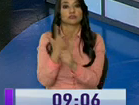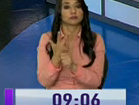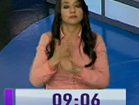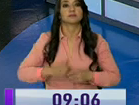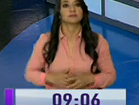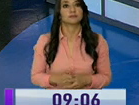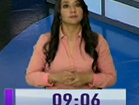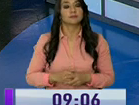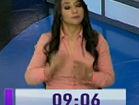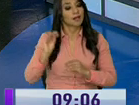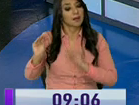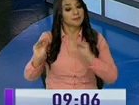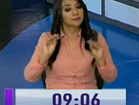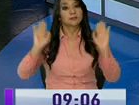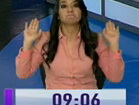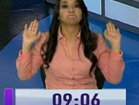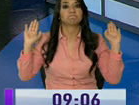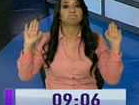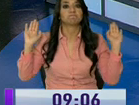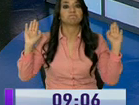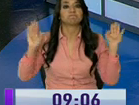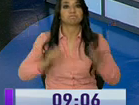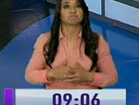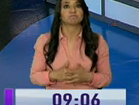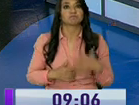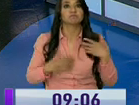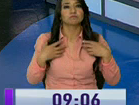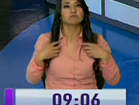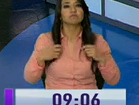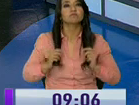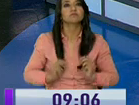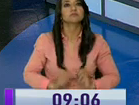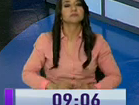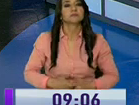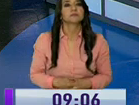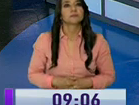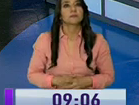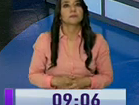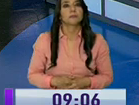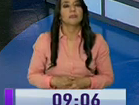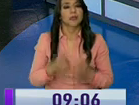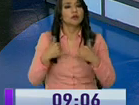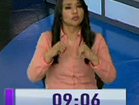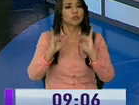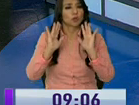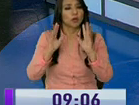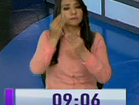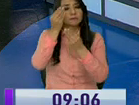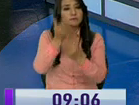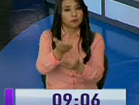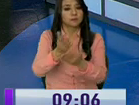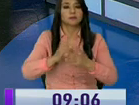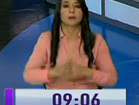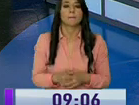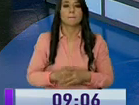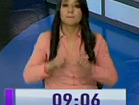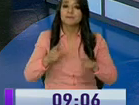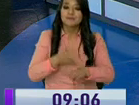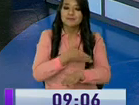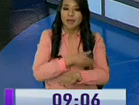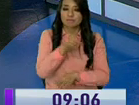1 a 3 años. Consecuencias de lo que está pasando. Lo que pasa es que volvemos a decir, antes de continuar con lo que tenemos preparado,